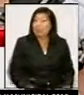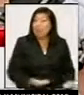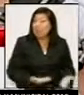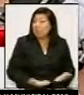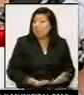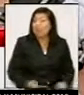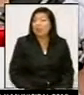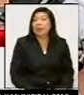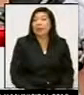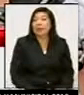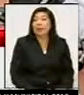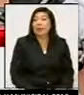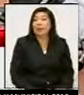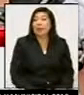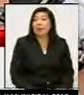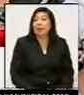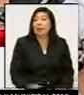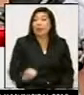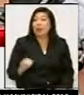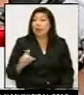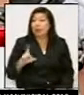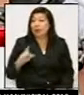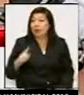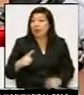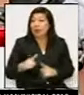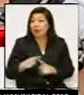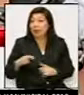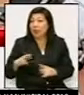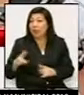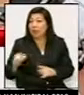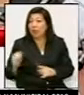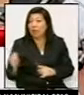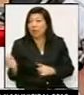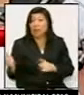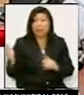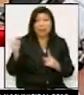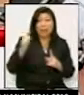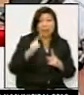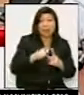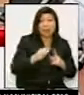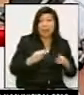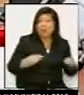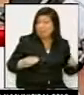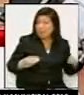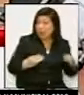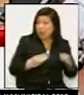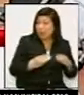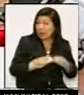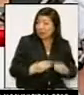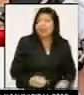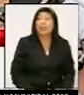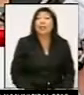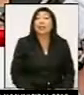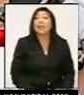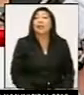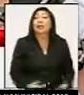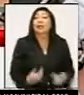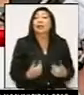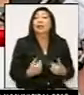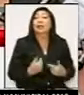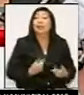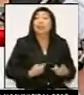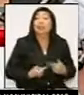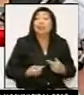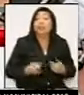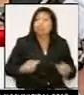mercadería de Ollantaytambo hasta Machu Picchu. Y en realidad la empresa Perú Ray debería